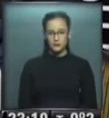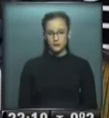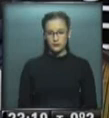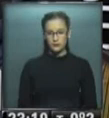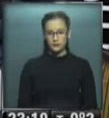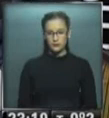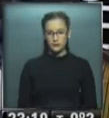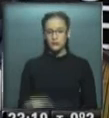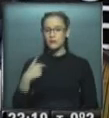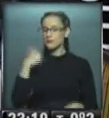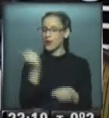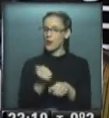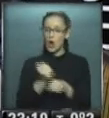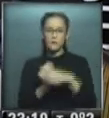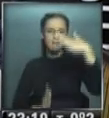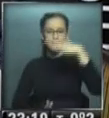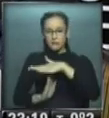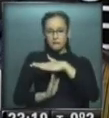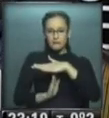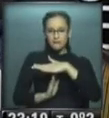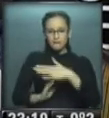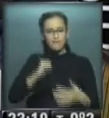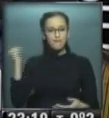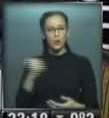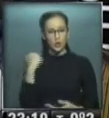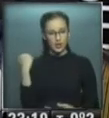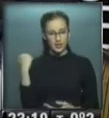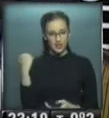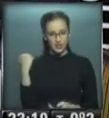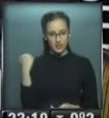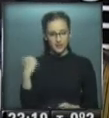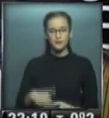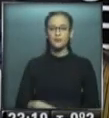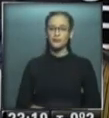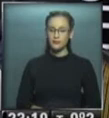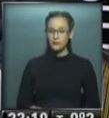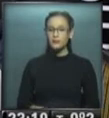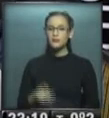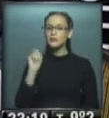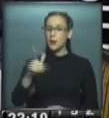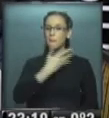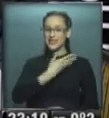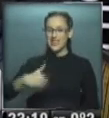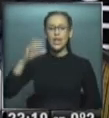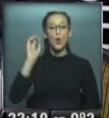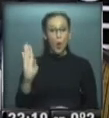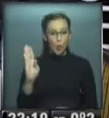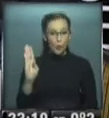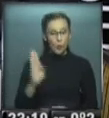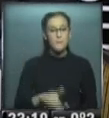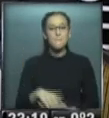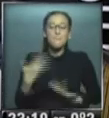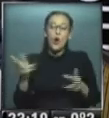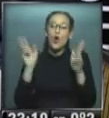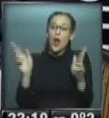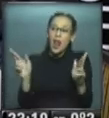el cargo más importante para un racinguista, que es el presidente del club. Espero no